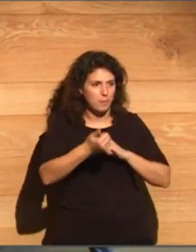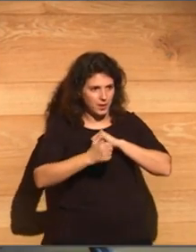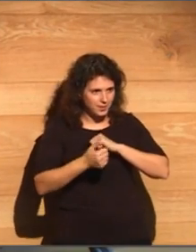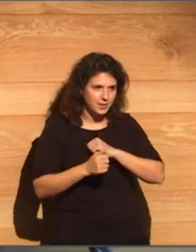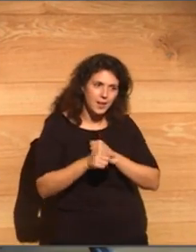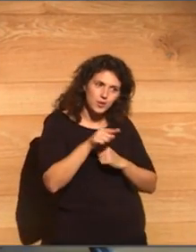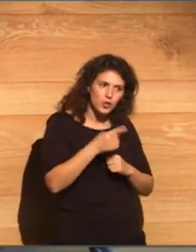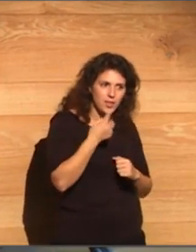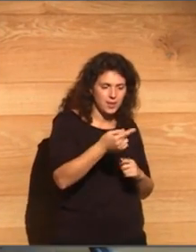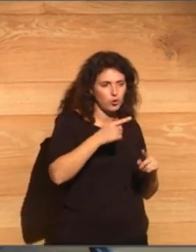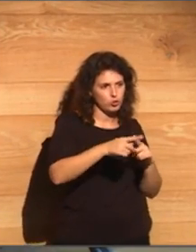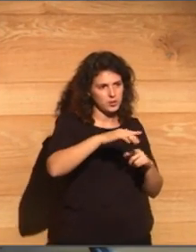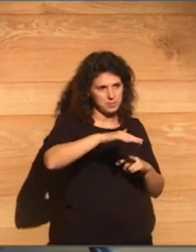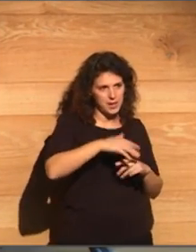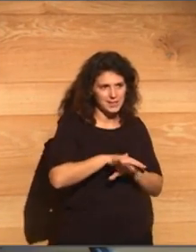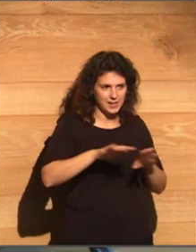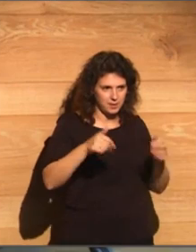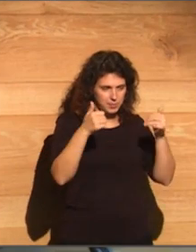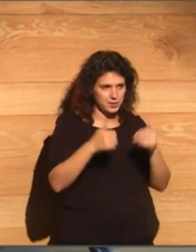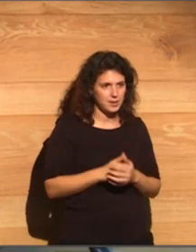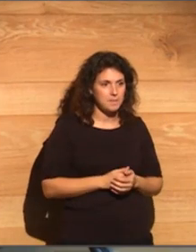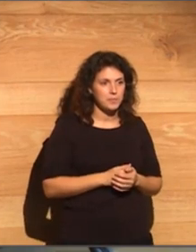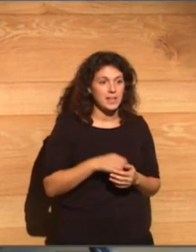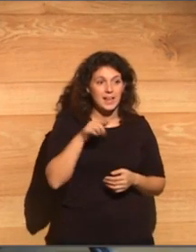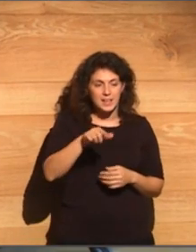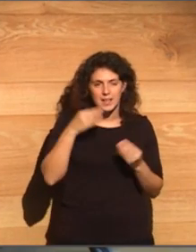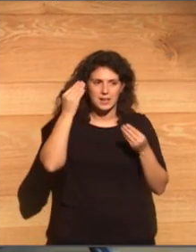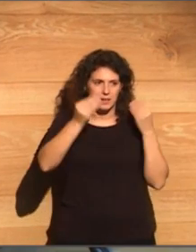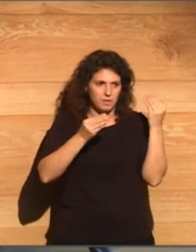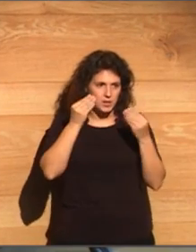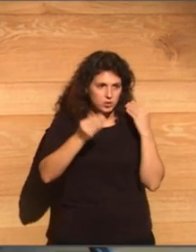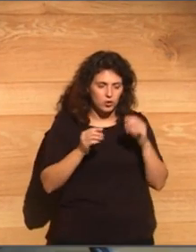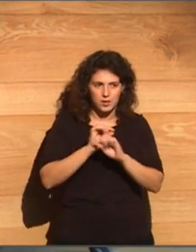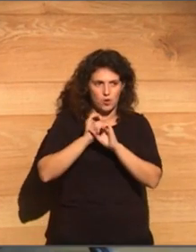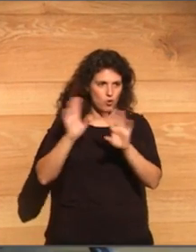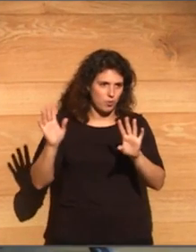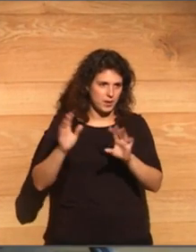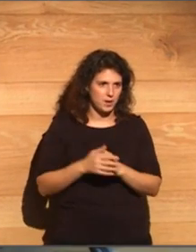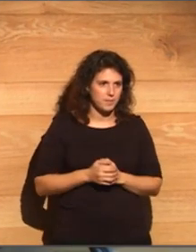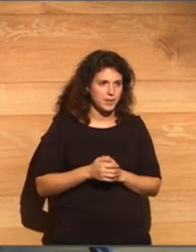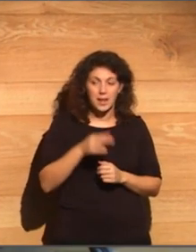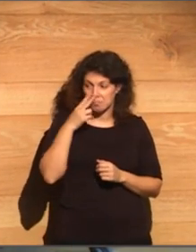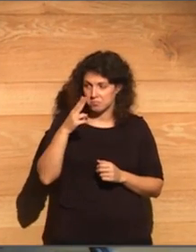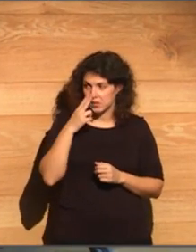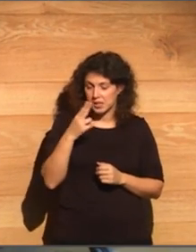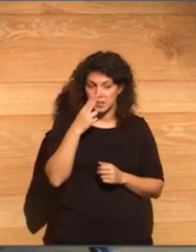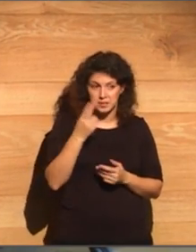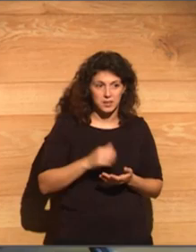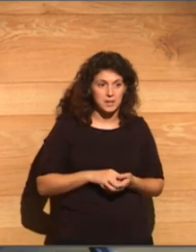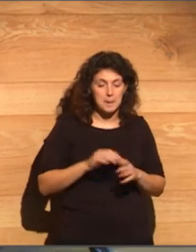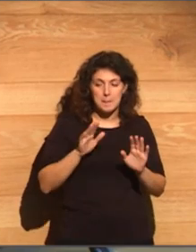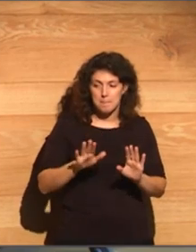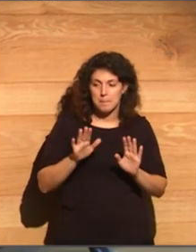Es verdad, es que solo esto, se habla lo malo. Y en todo caso, esa reflexión es obvia, ¿no? Es interesante. Sí. Pero